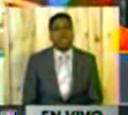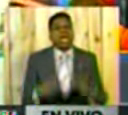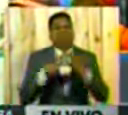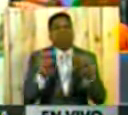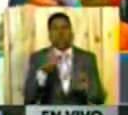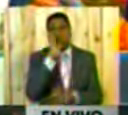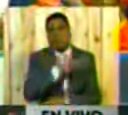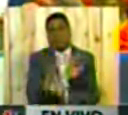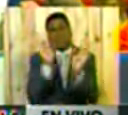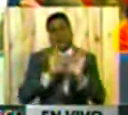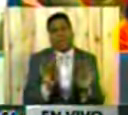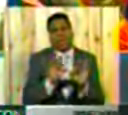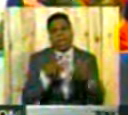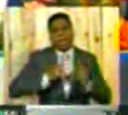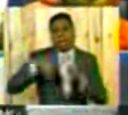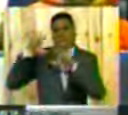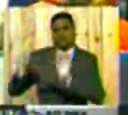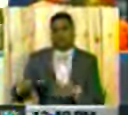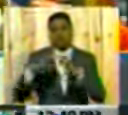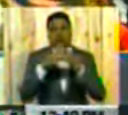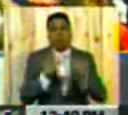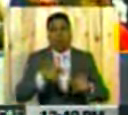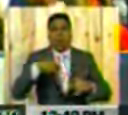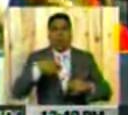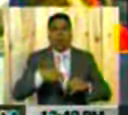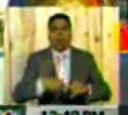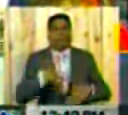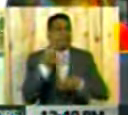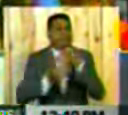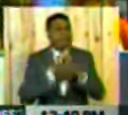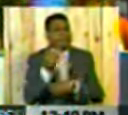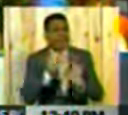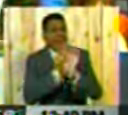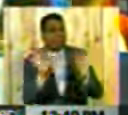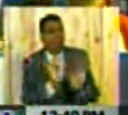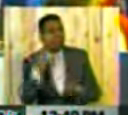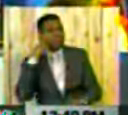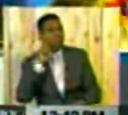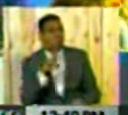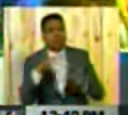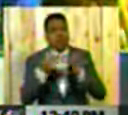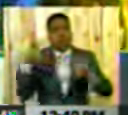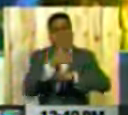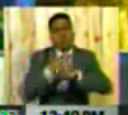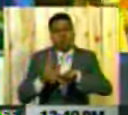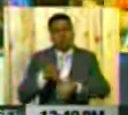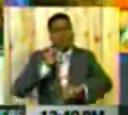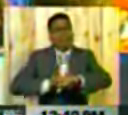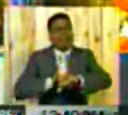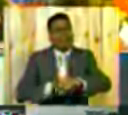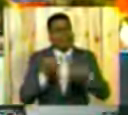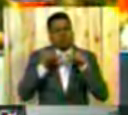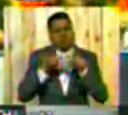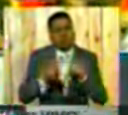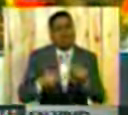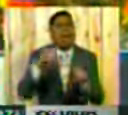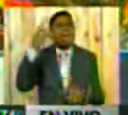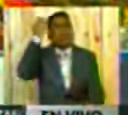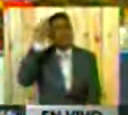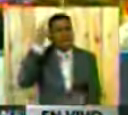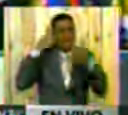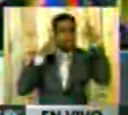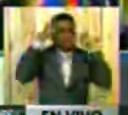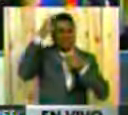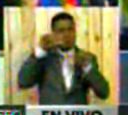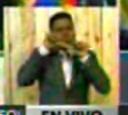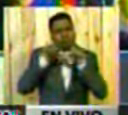No acto para el cargo, abandono del cargo, porque no tenían previsto que el gobierno resistiera el tiempo que ha resistido. Ellos pensaban que el chavismo se iba a fracturar,